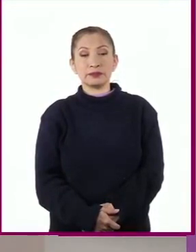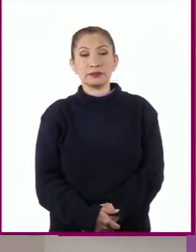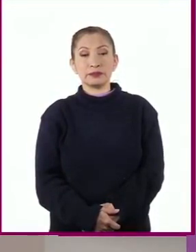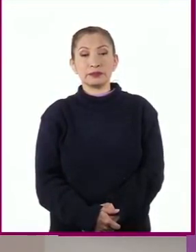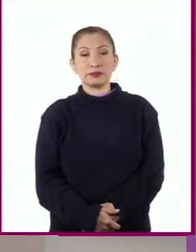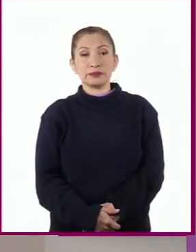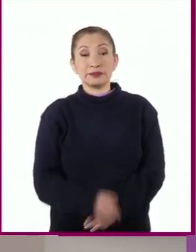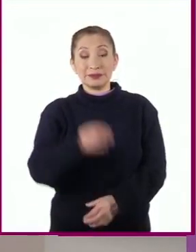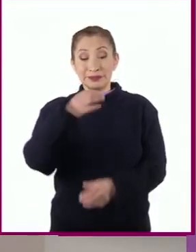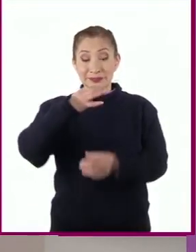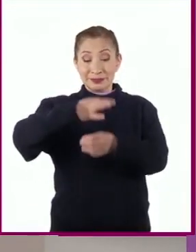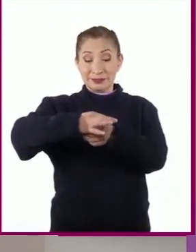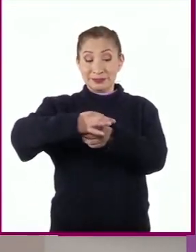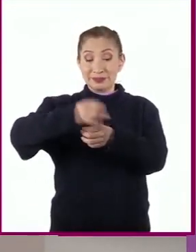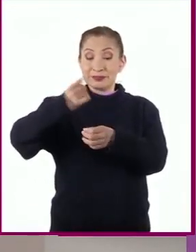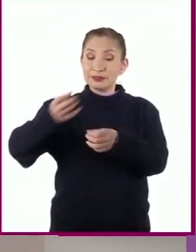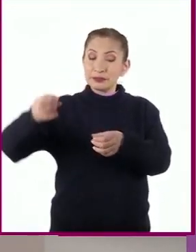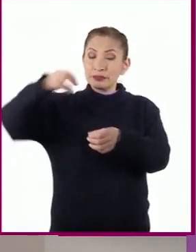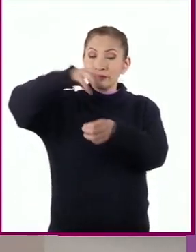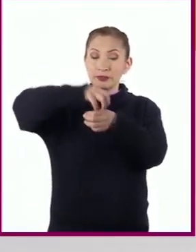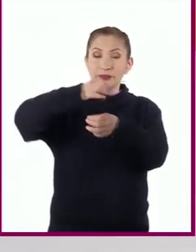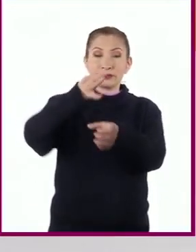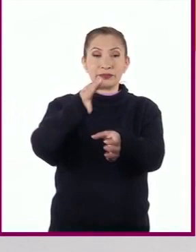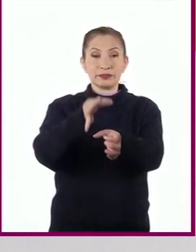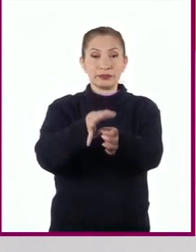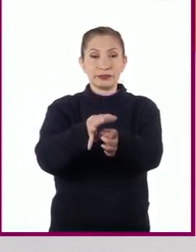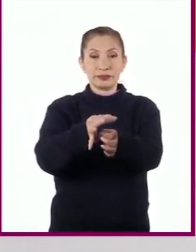Y sobre la tarjeta, la moneda.